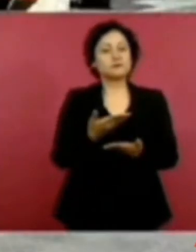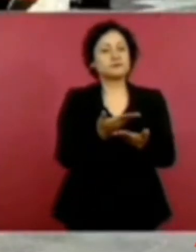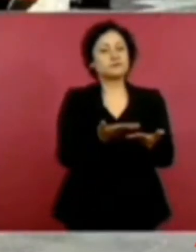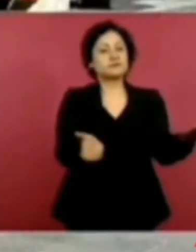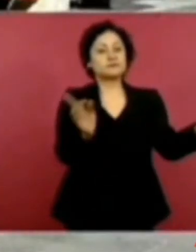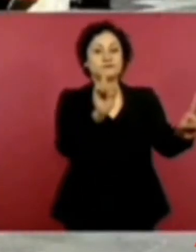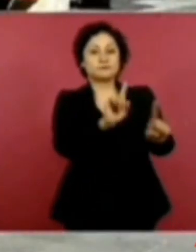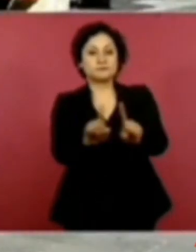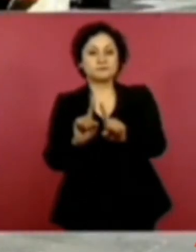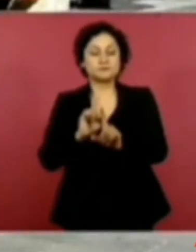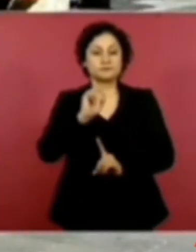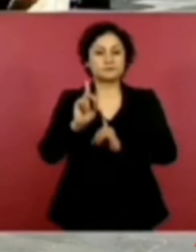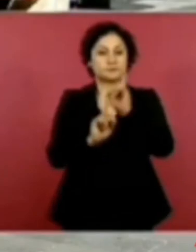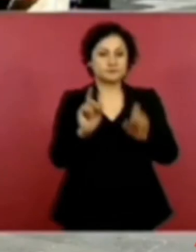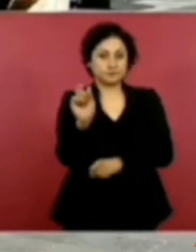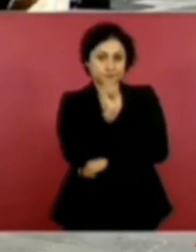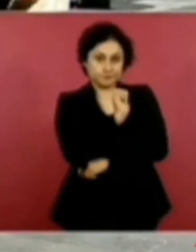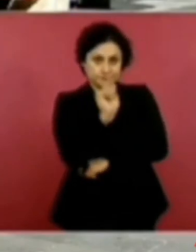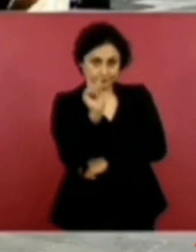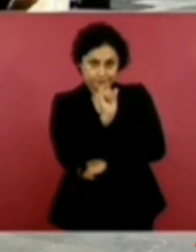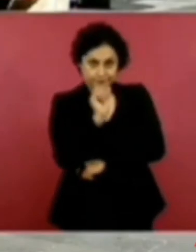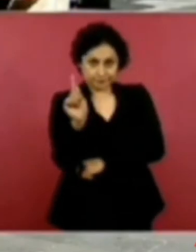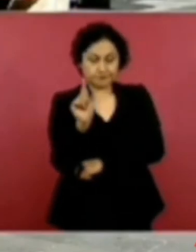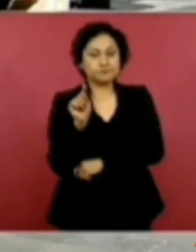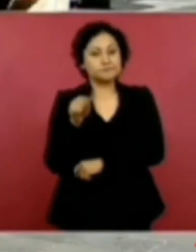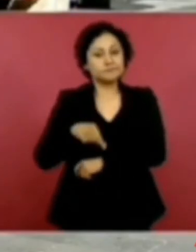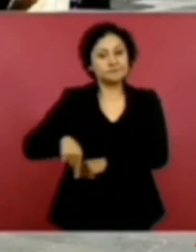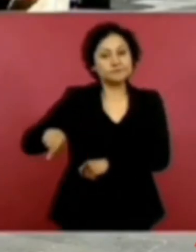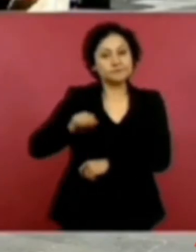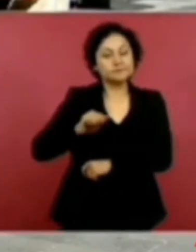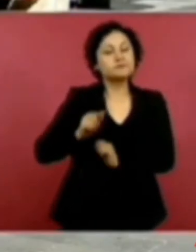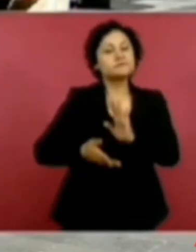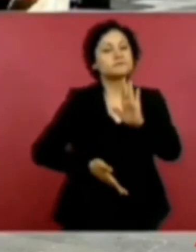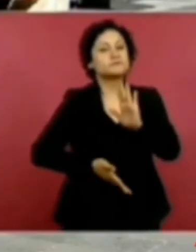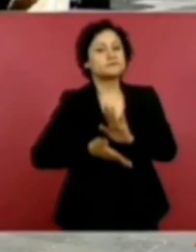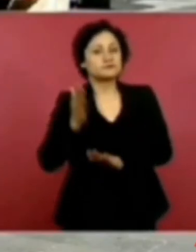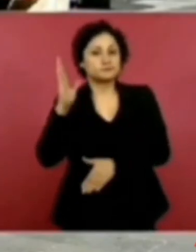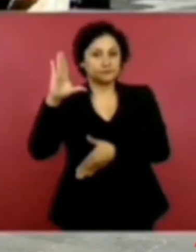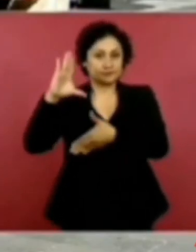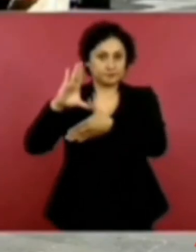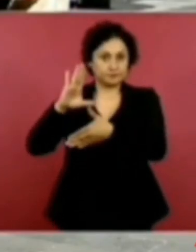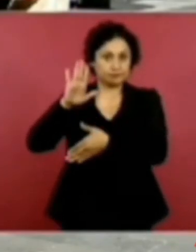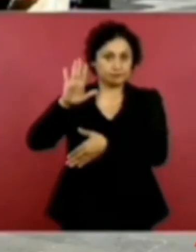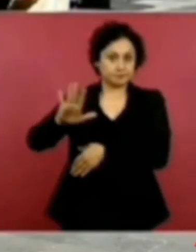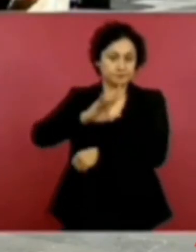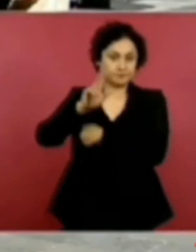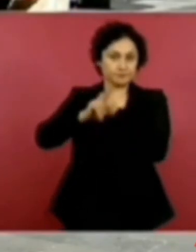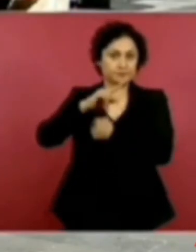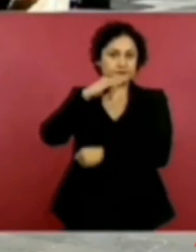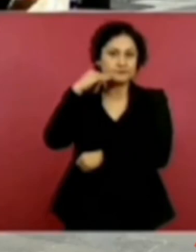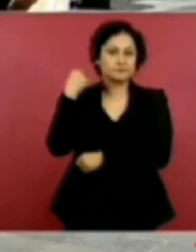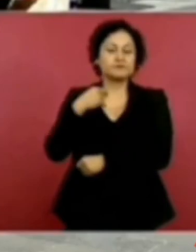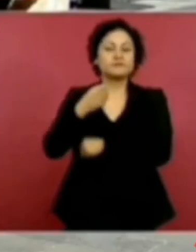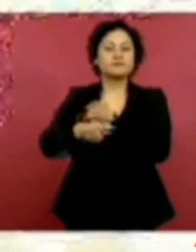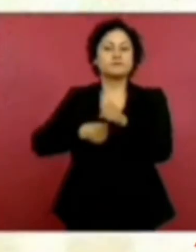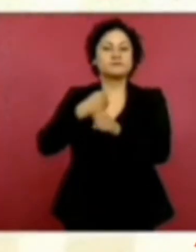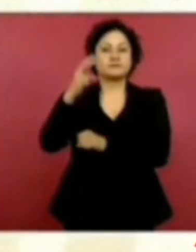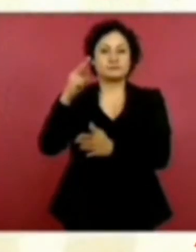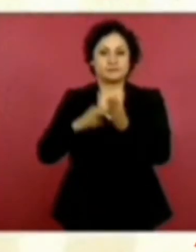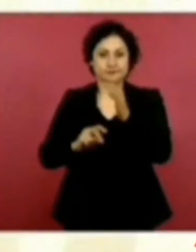y deportistas que acuden a los Juegos Panamericanos en Santiago de Chile